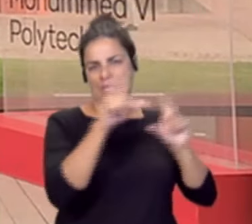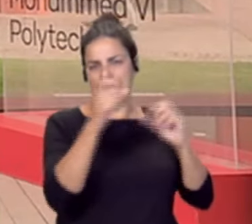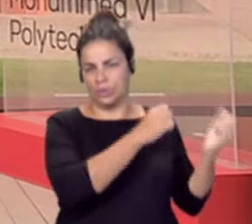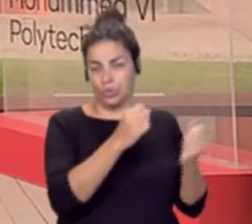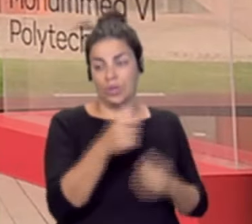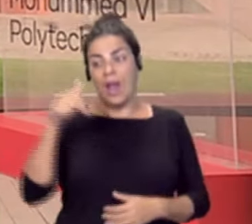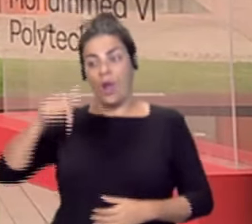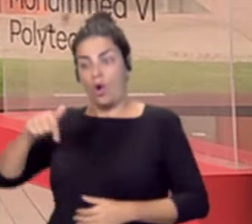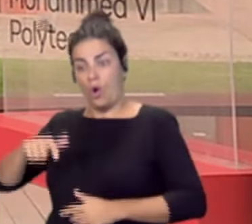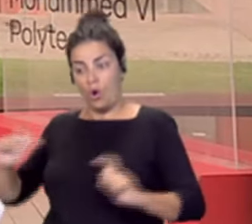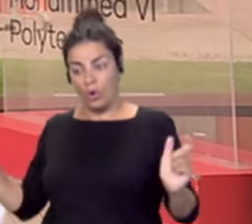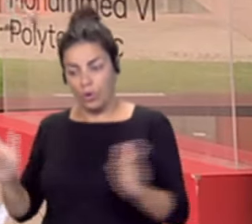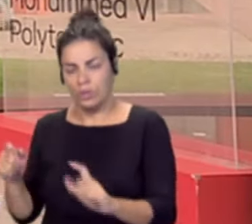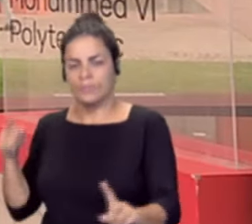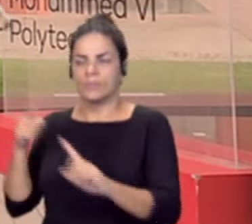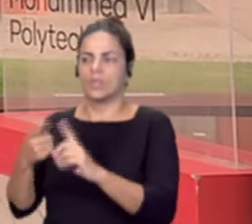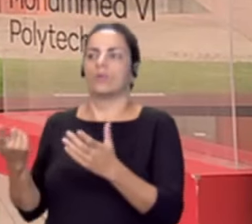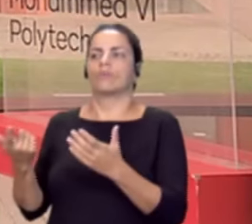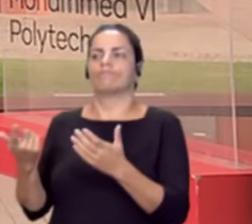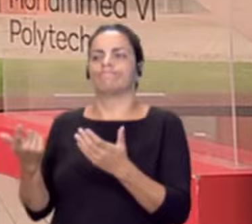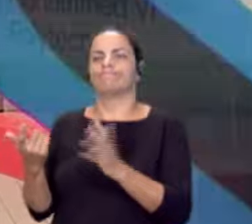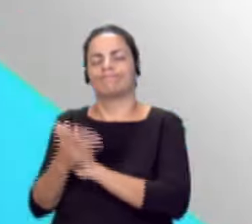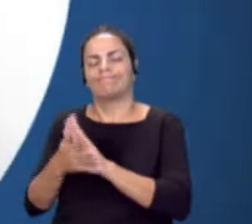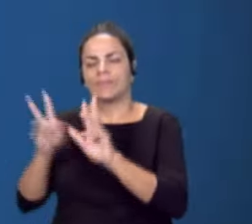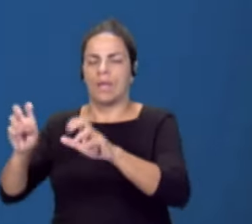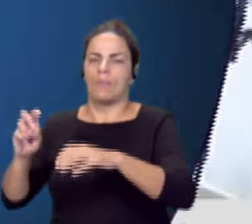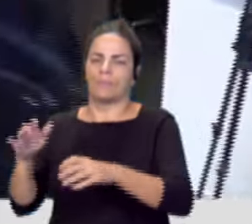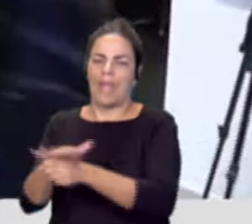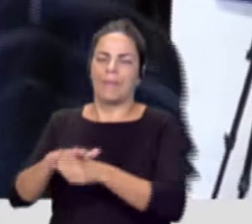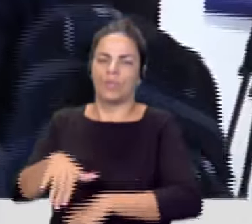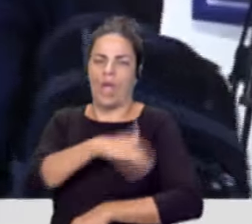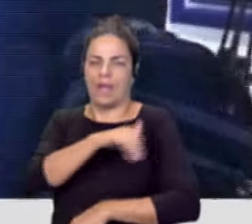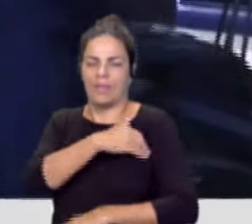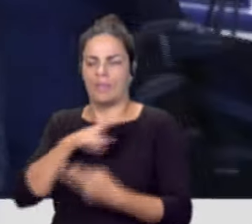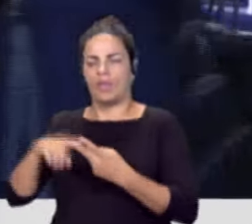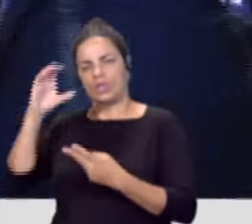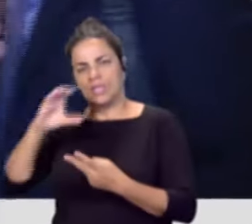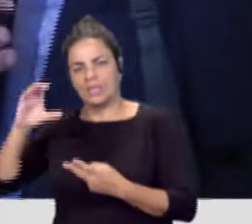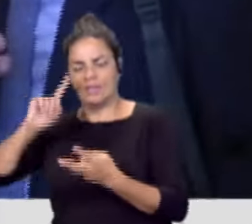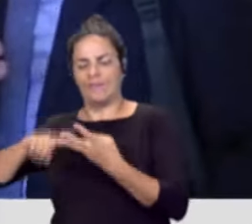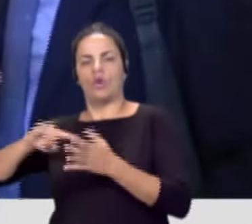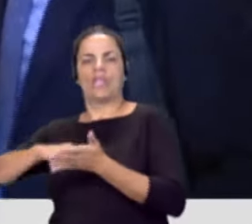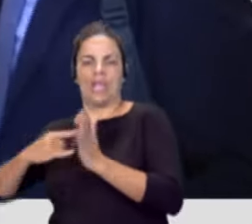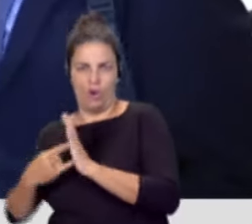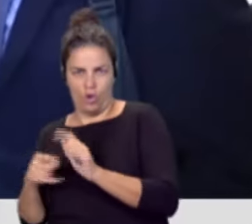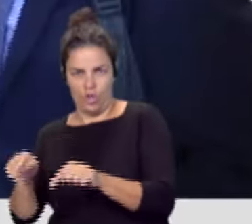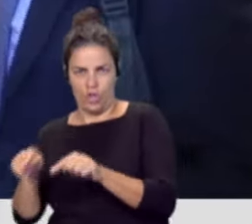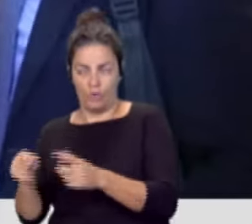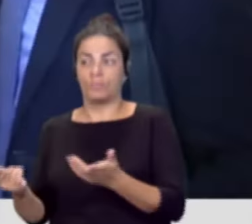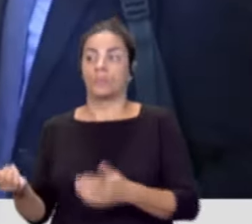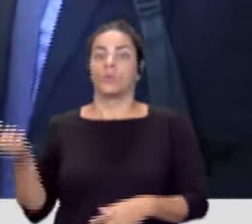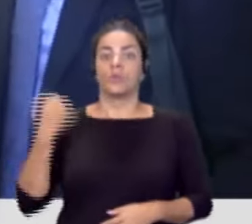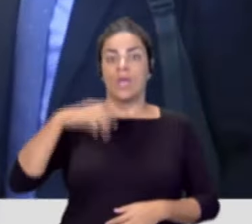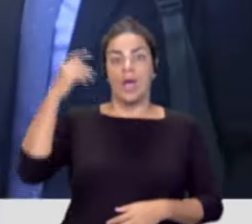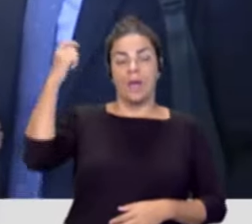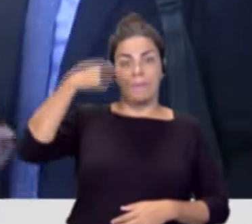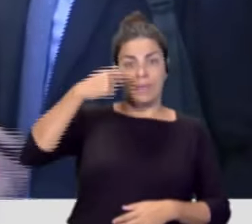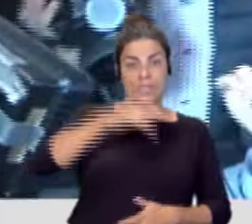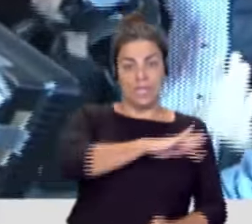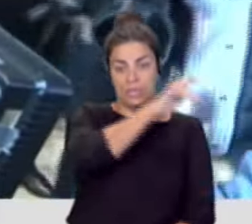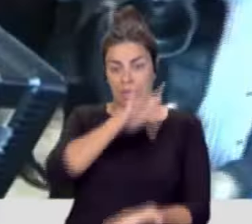previsto estrechar lazos, sobre todo, pero en ámbito académico, científico y tecnológico. Una vez que el presidente llegue hasta aquí, va a